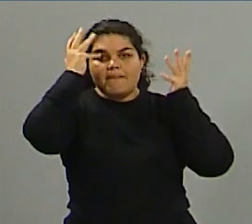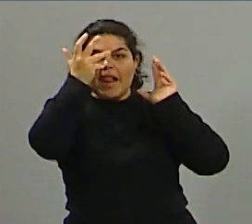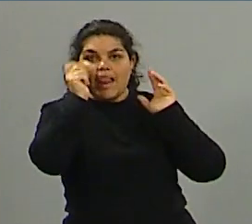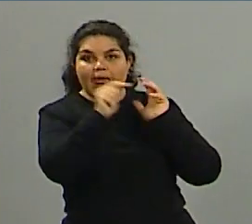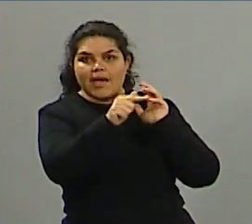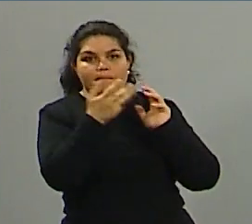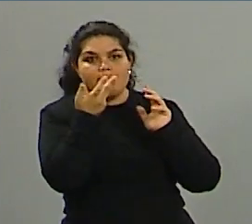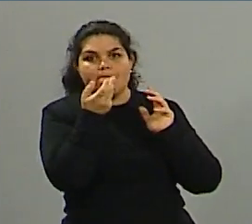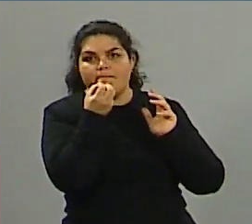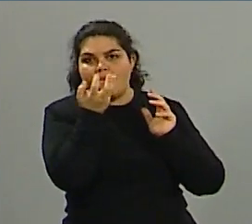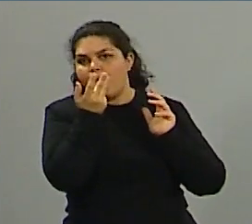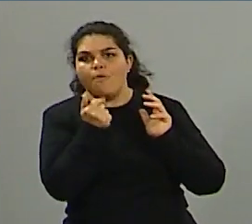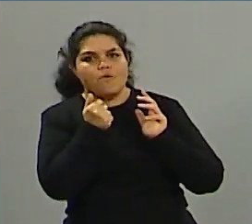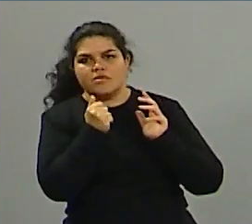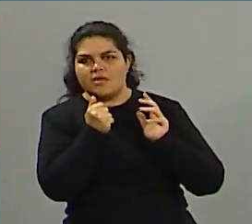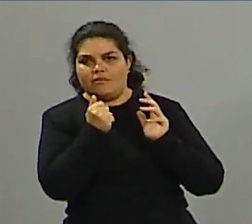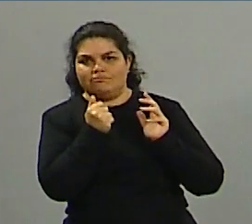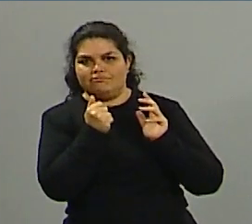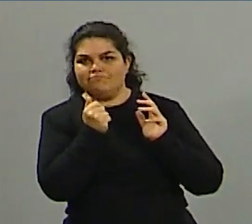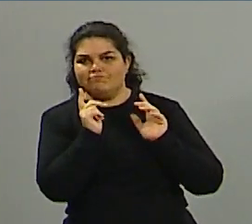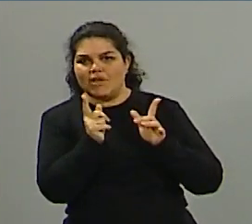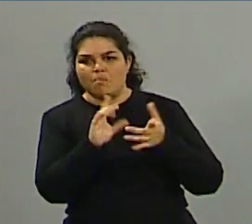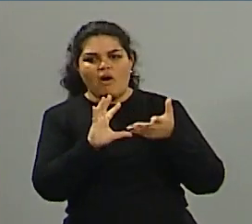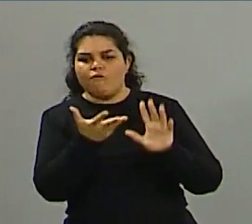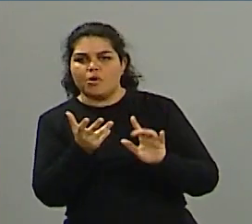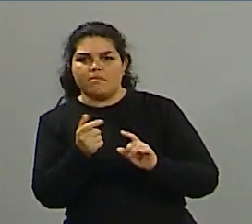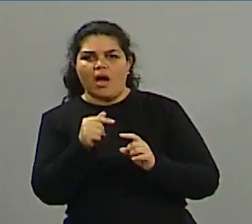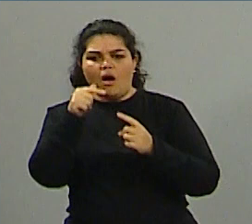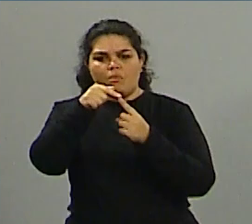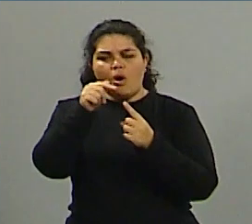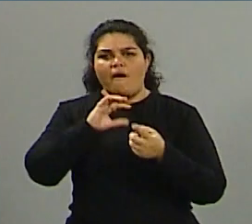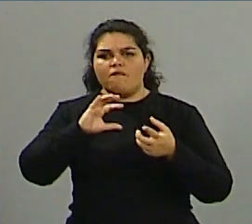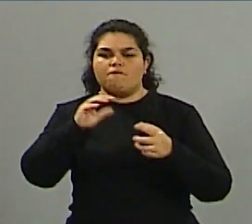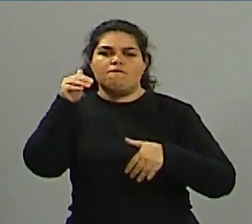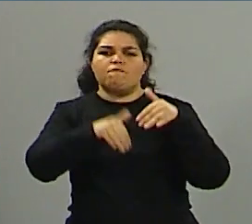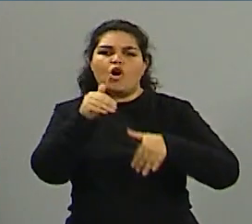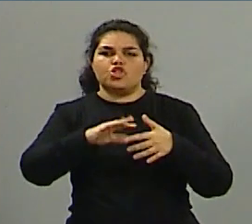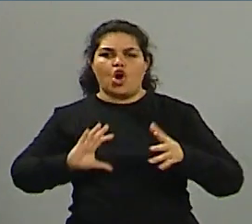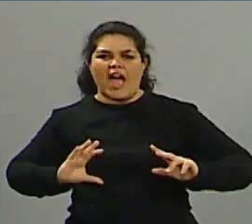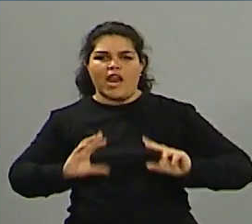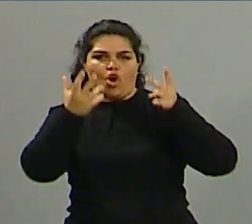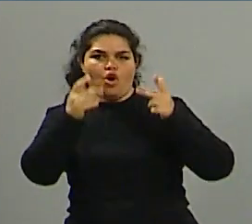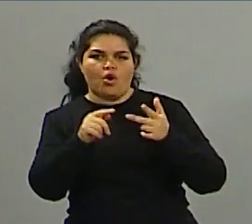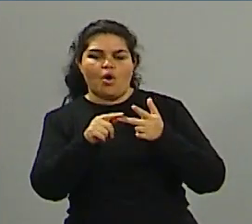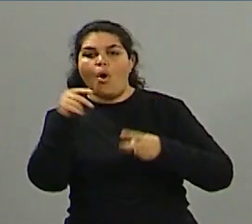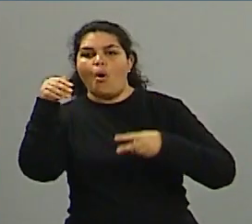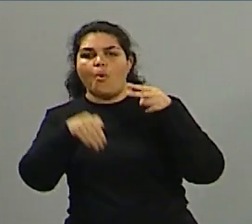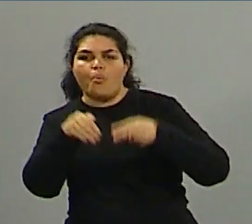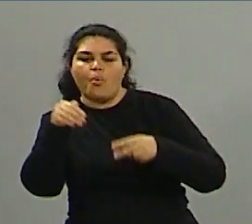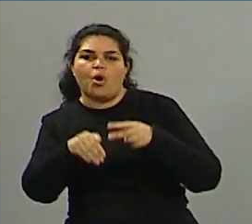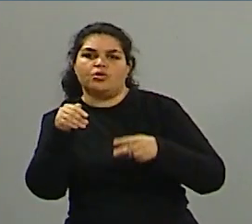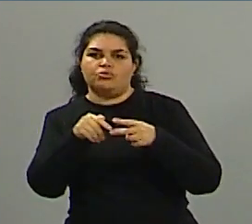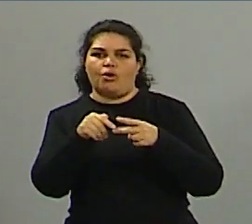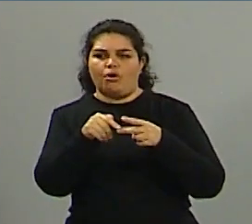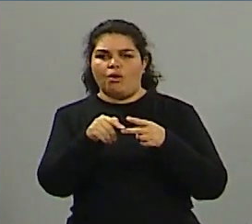lo canalizaban mucho por el lado del enojo. Me parece que también hay que entender que ellos han decidido de manera hasta responsable.